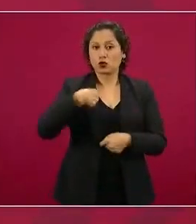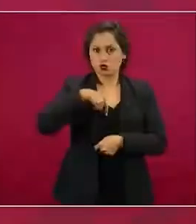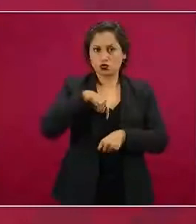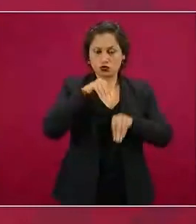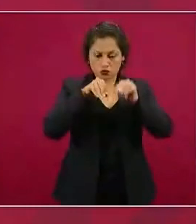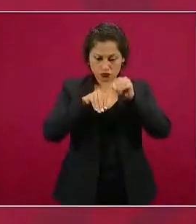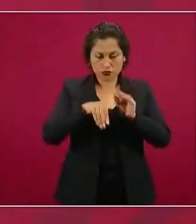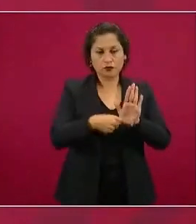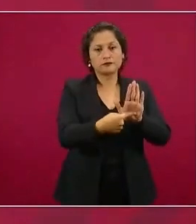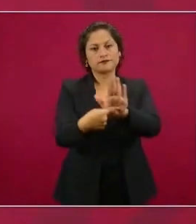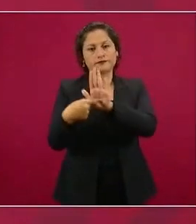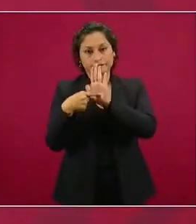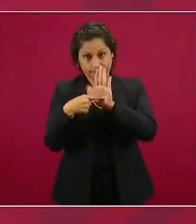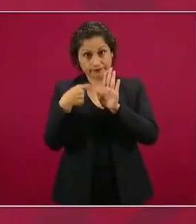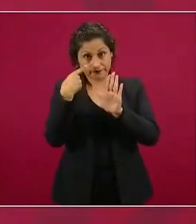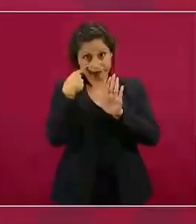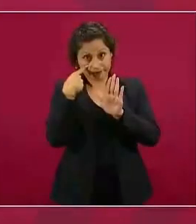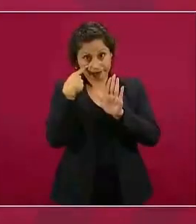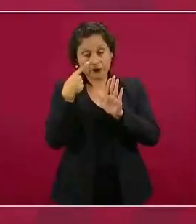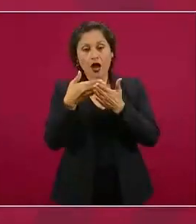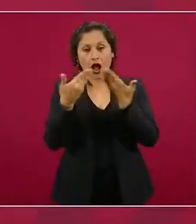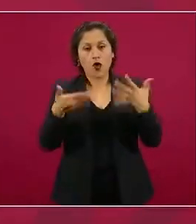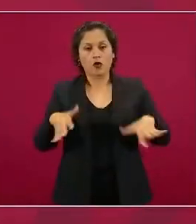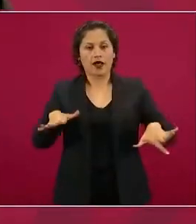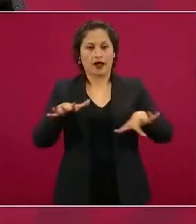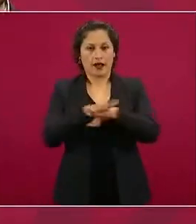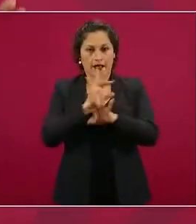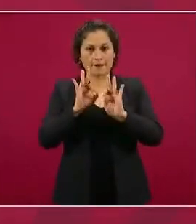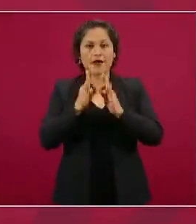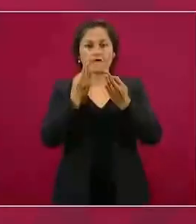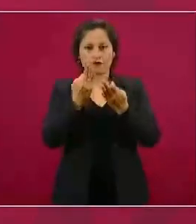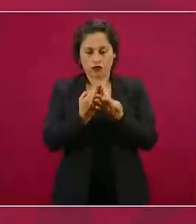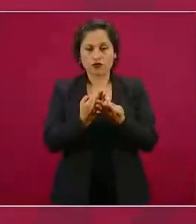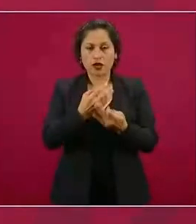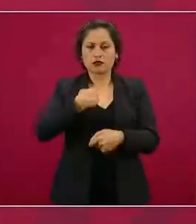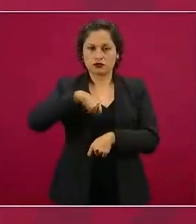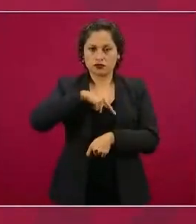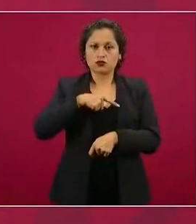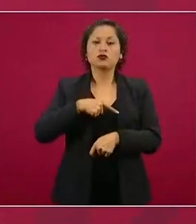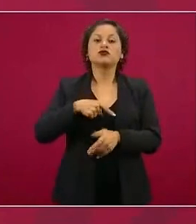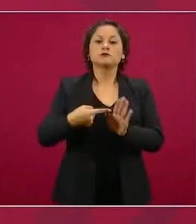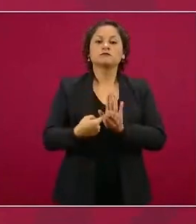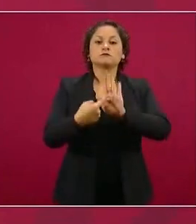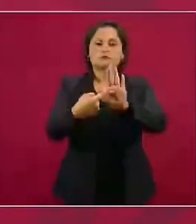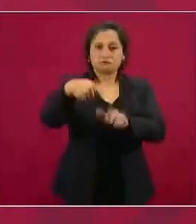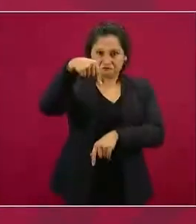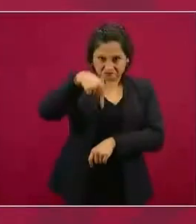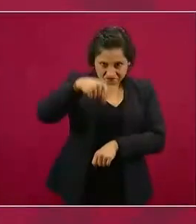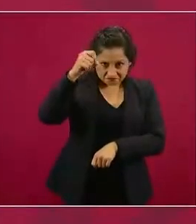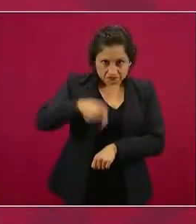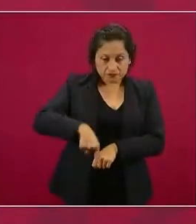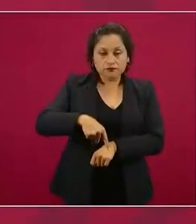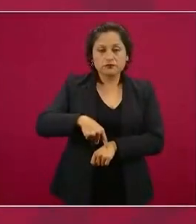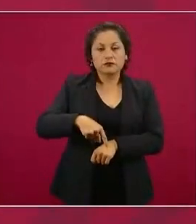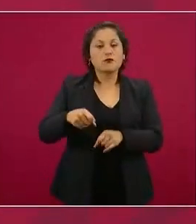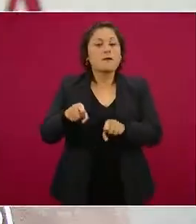Se va a aprobar aquí Y en el caso de los puertos, lo